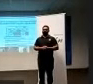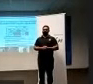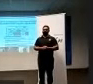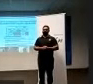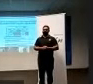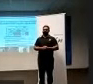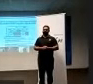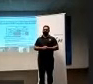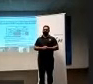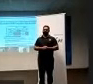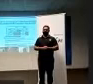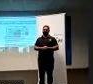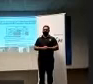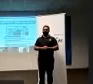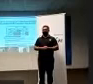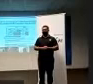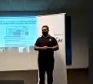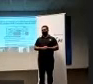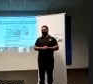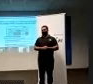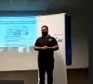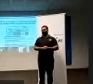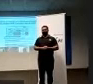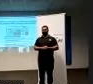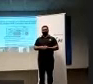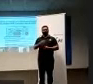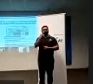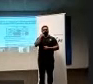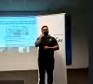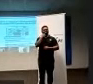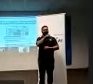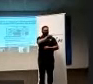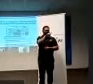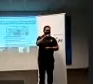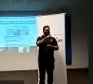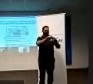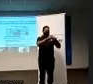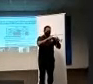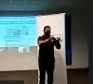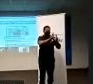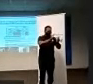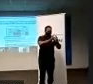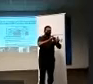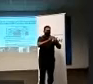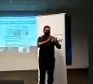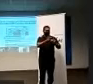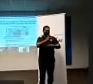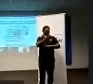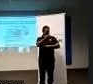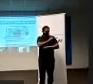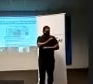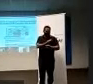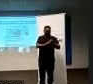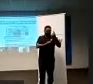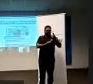6%. O sea que lo que se vio en este estudio fue que después de la segunda dosis es lo que aparece con mayor